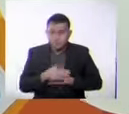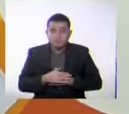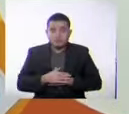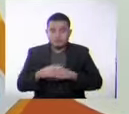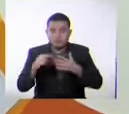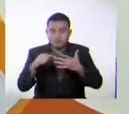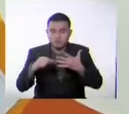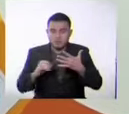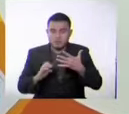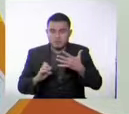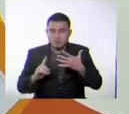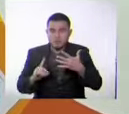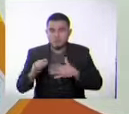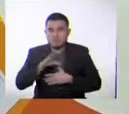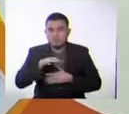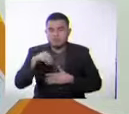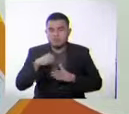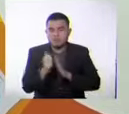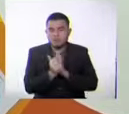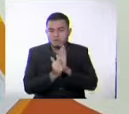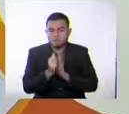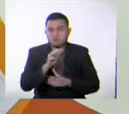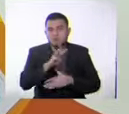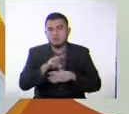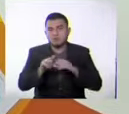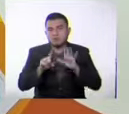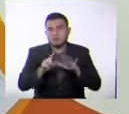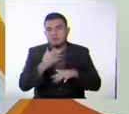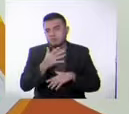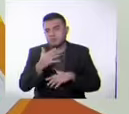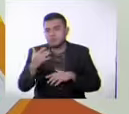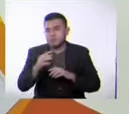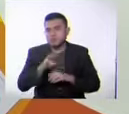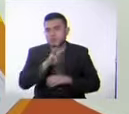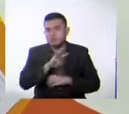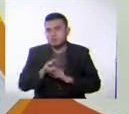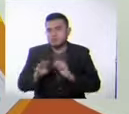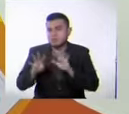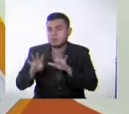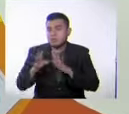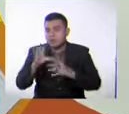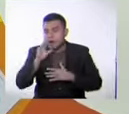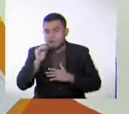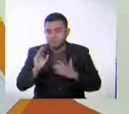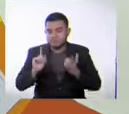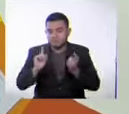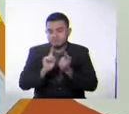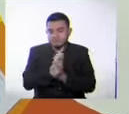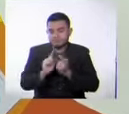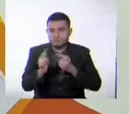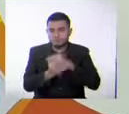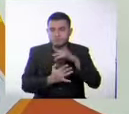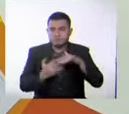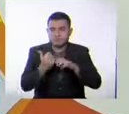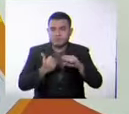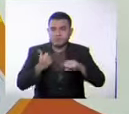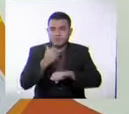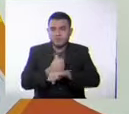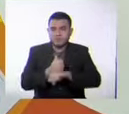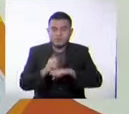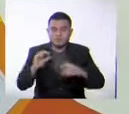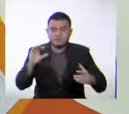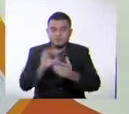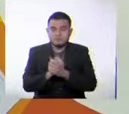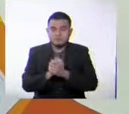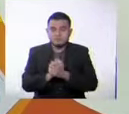también, del artículo 36 al artículo 39, habla de esas relaciones que se deben de establecer en la pareja. Y